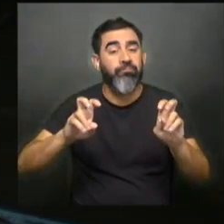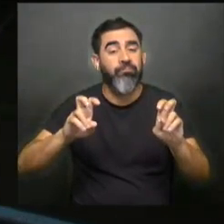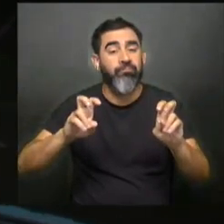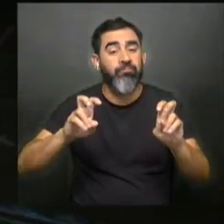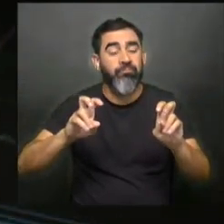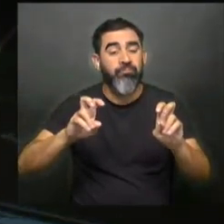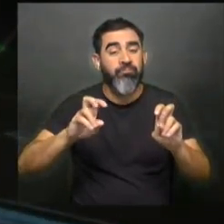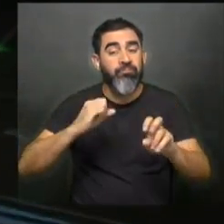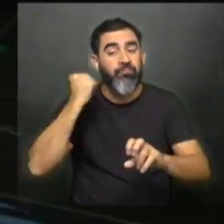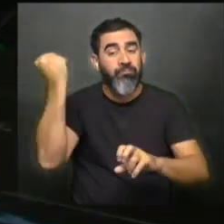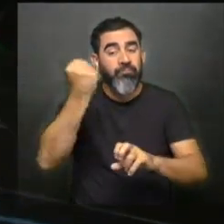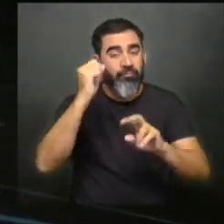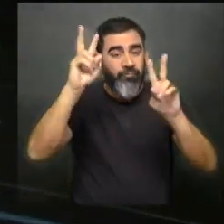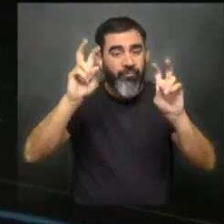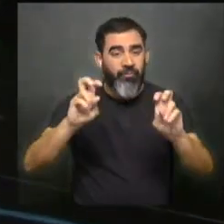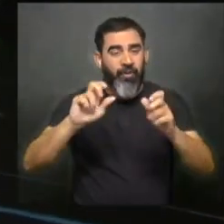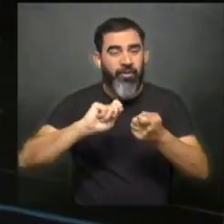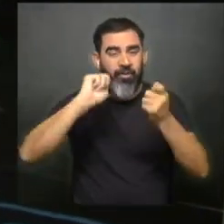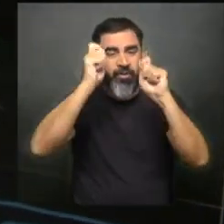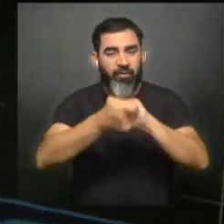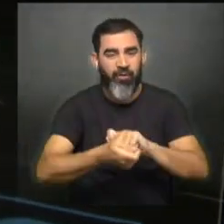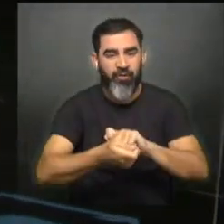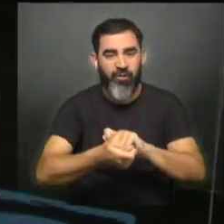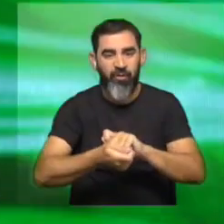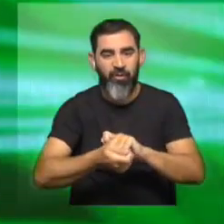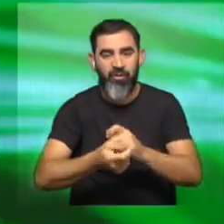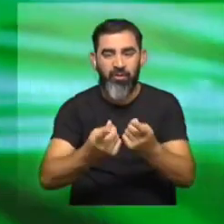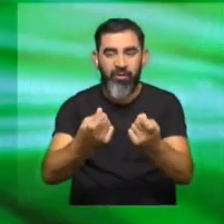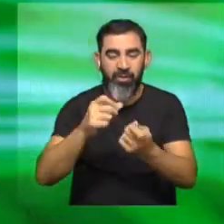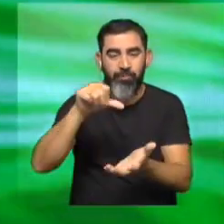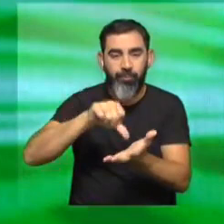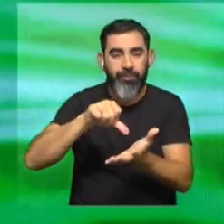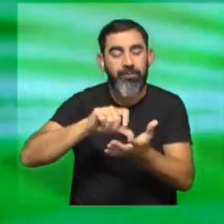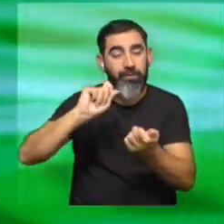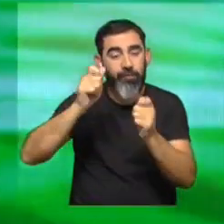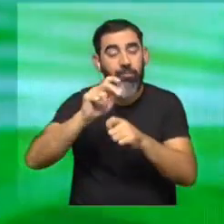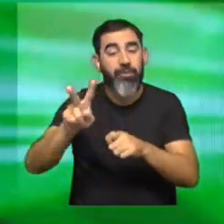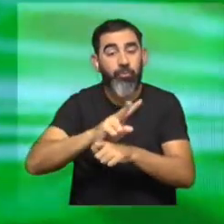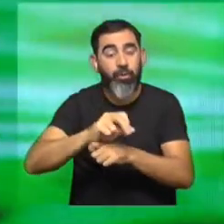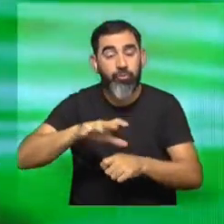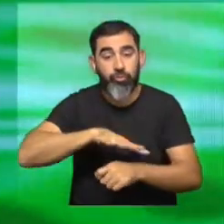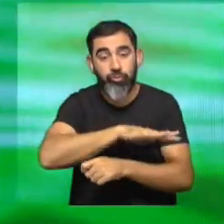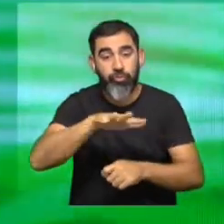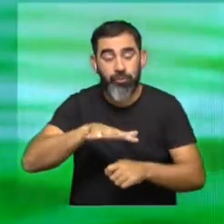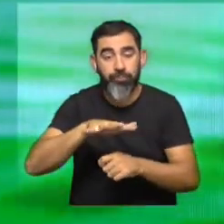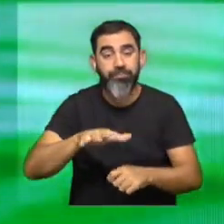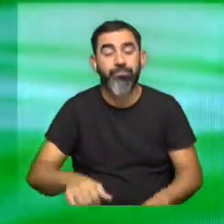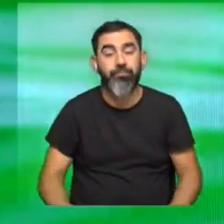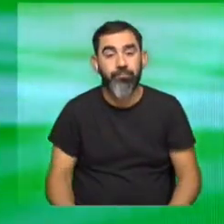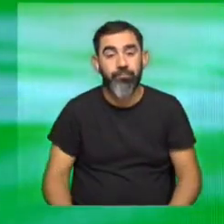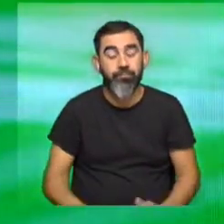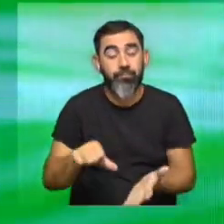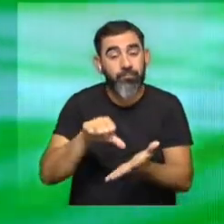los aspectos más vinculados a la reforma, a las necesidades que tiene el país de reformar la seguridad social. En cualquier caso, el